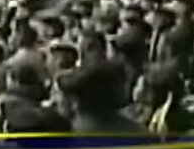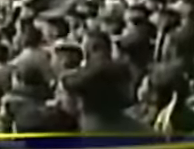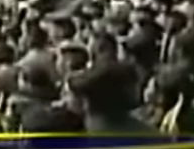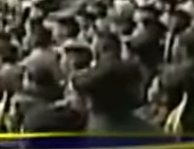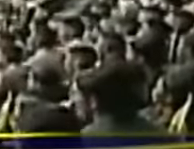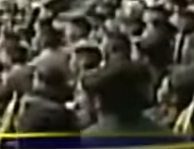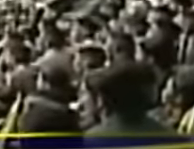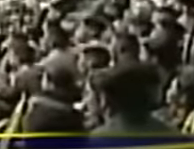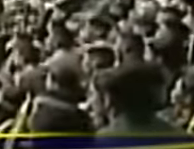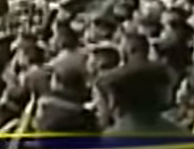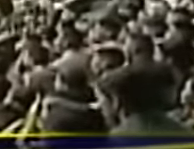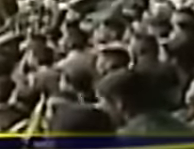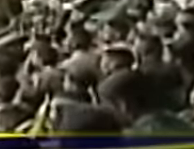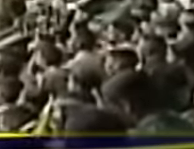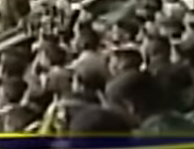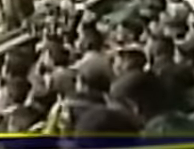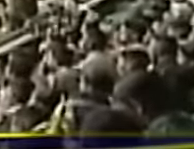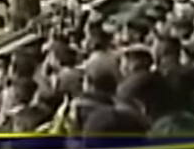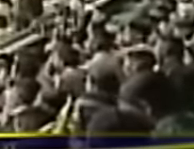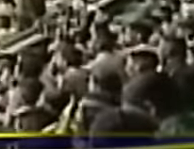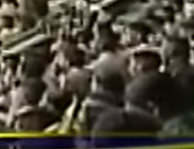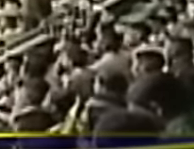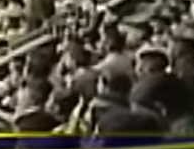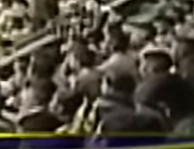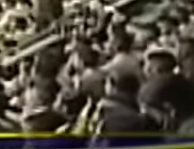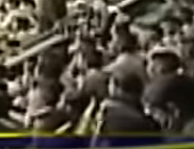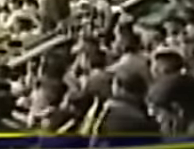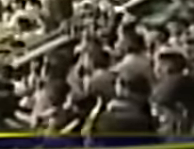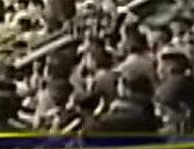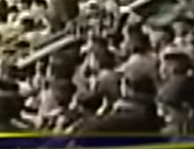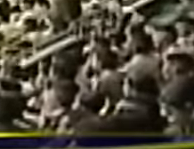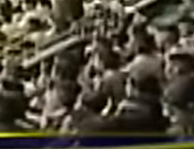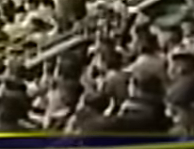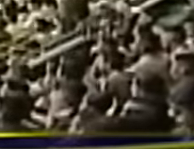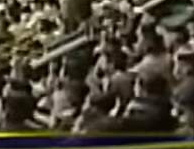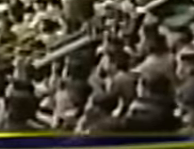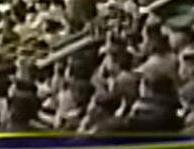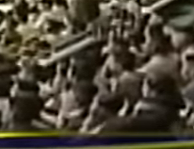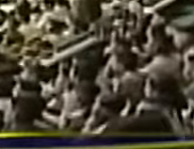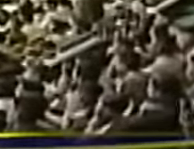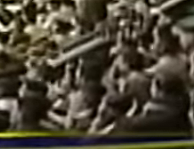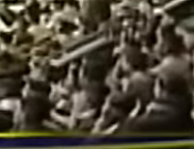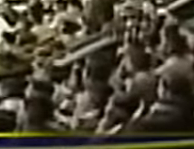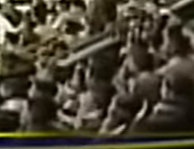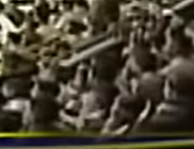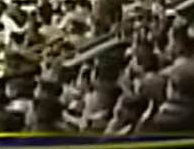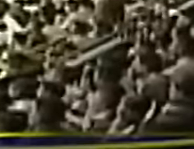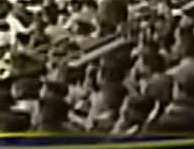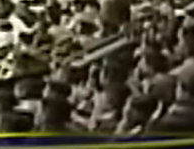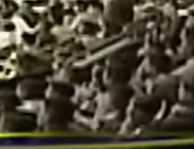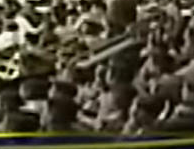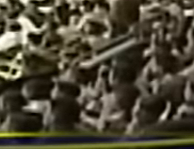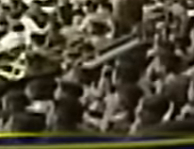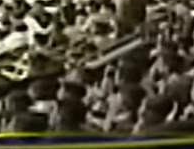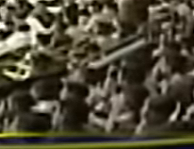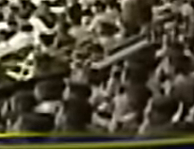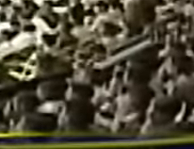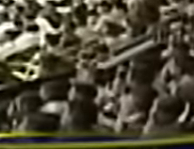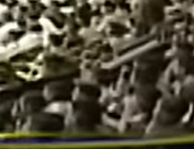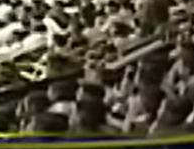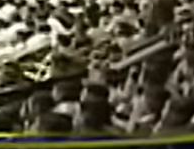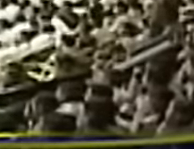que definitivamente ya tenía que hacerse de dos puntos estratégicos, Trinidad y Tobago, como en efecto lo